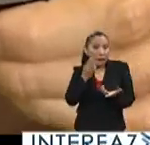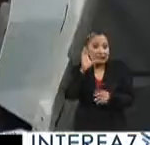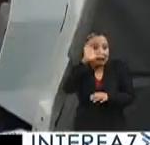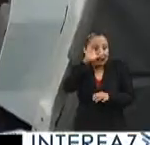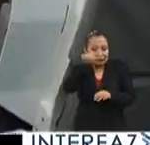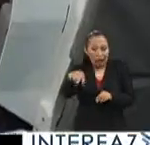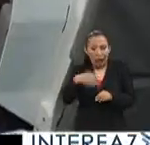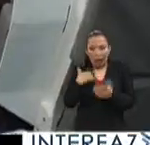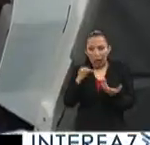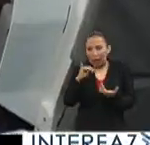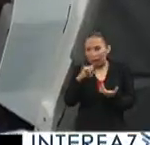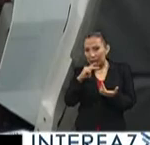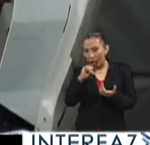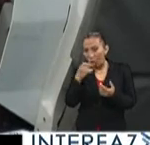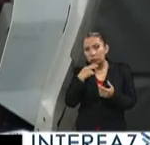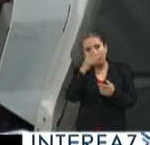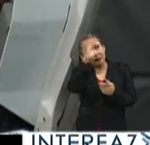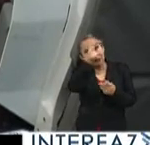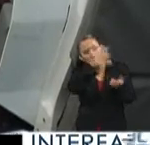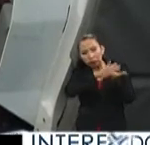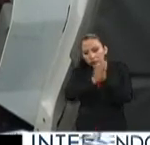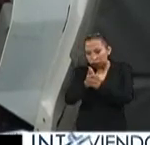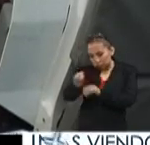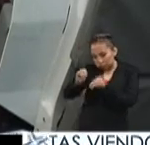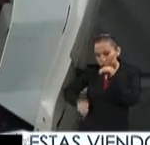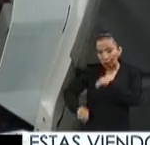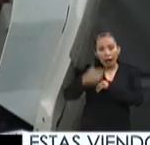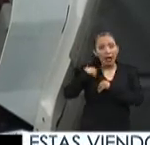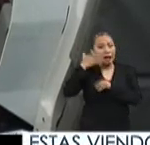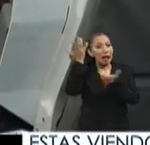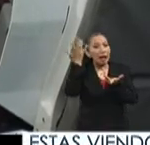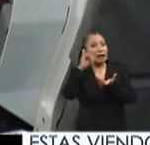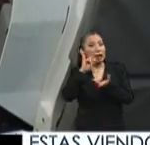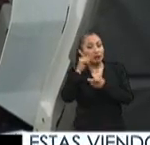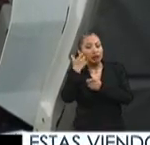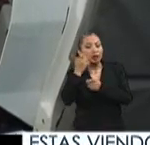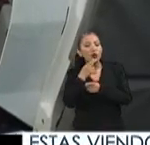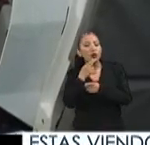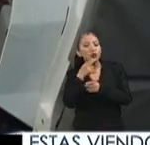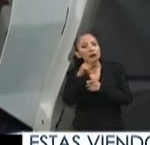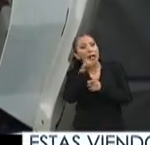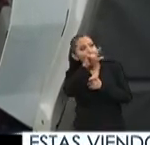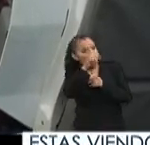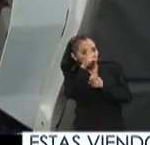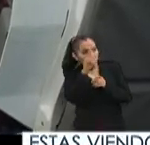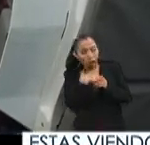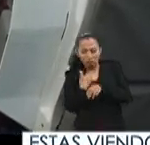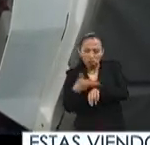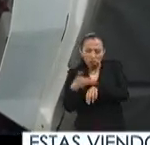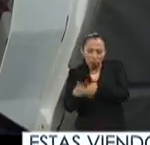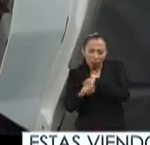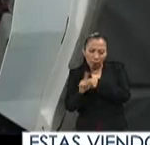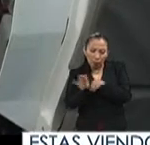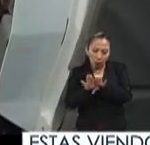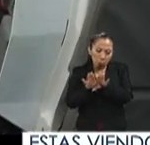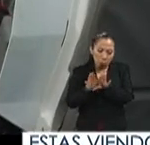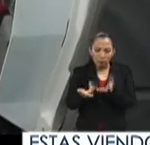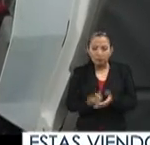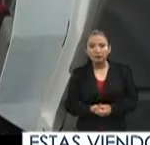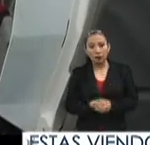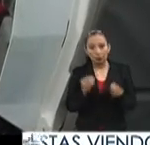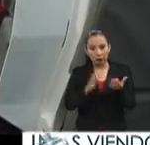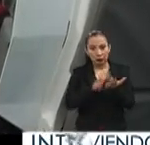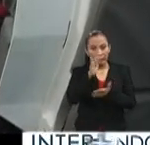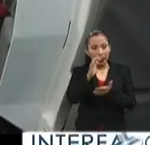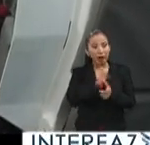lo que hace el ingeniero. Lo que una vez el científico descubre, el ingeniero trata de aplicar a resolver un problema, ¿no? Muchas